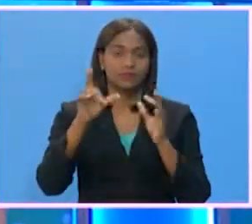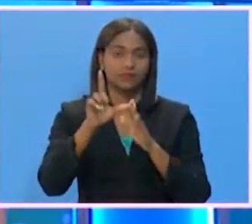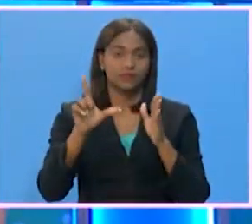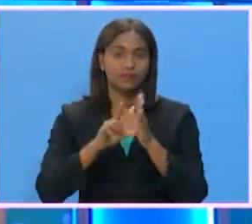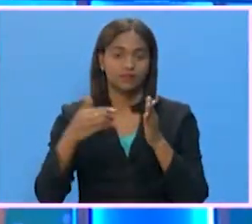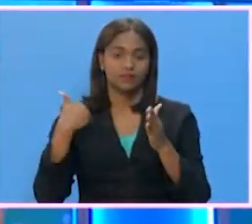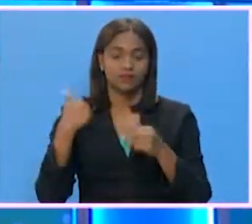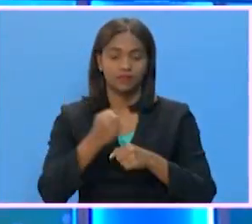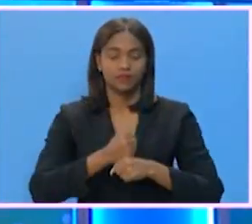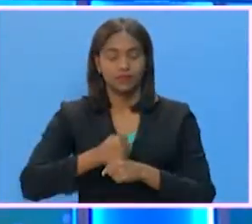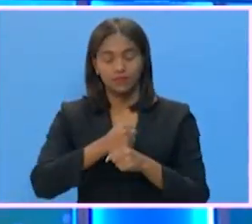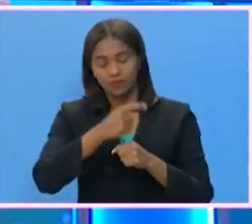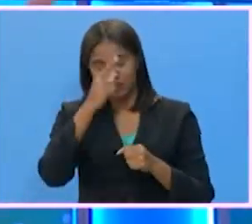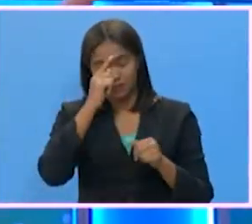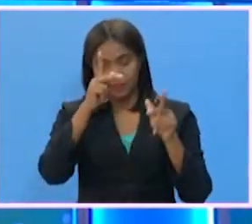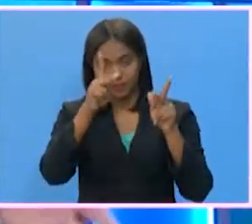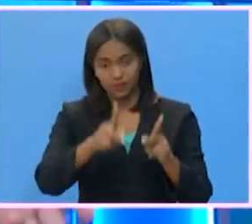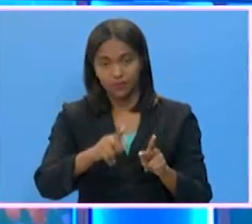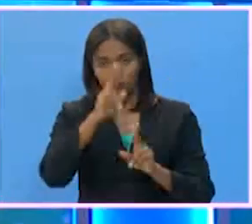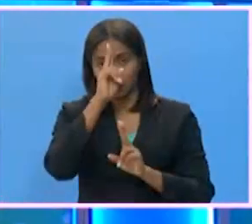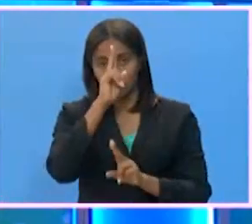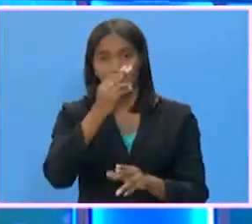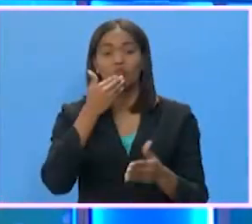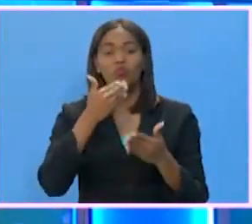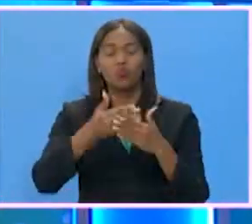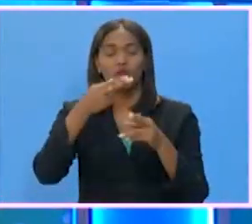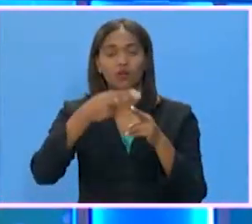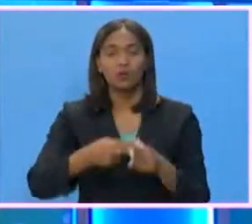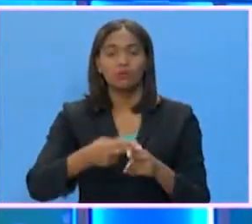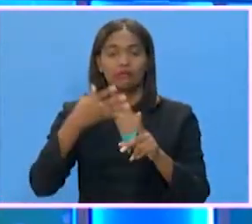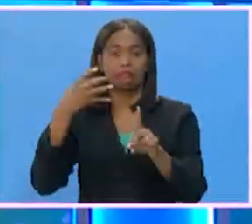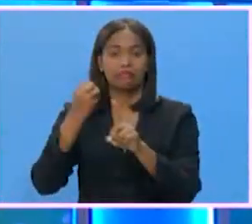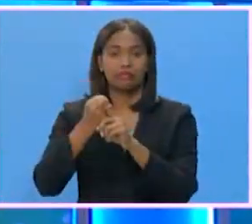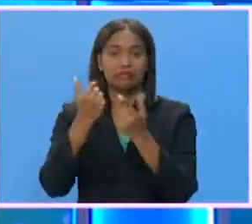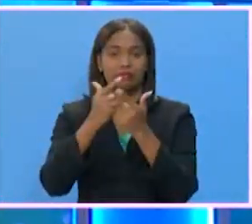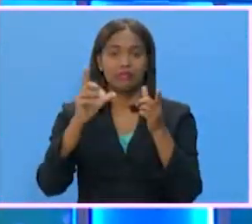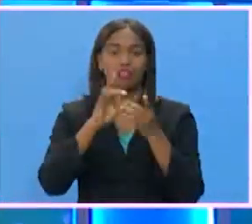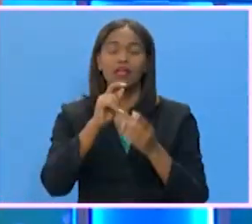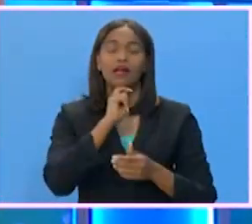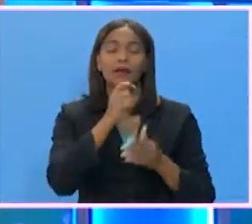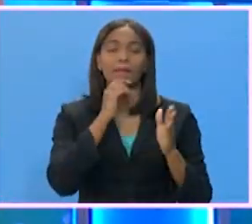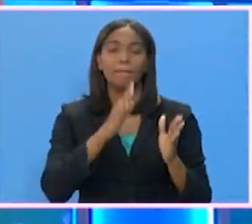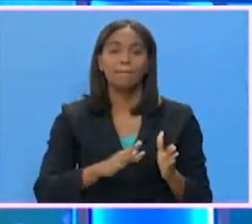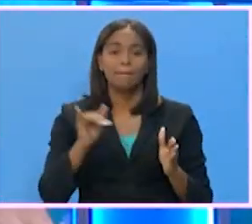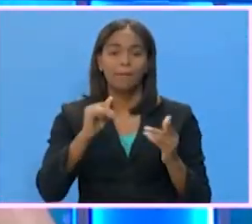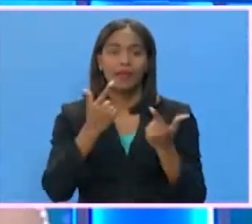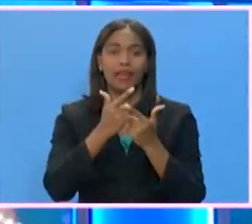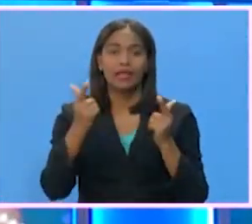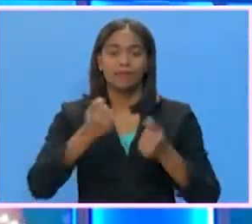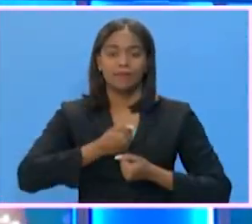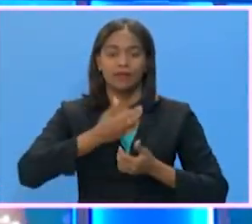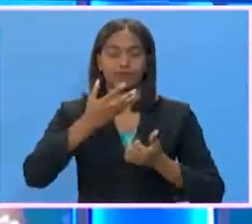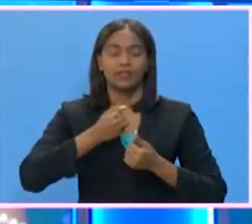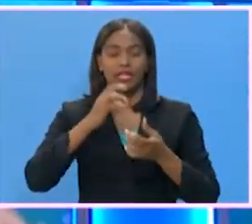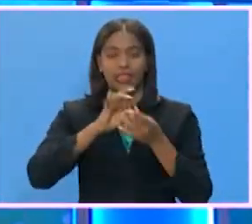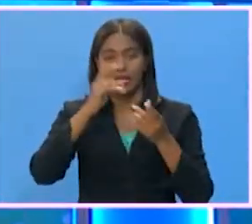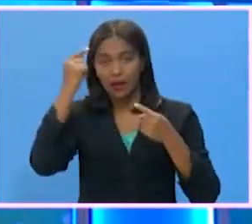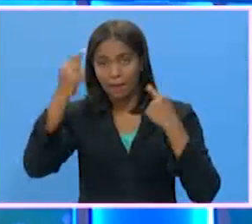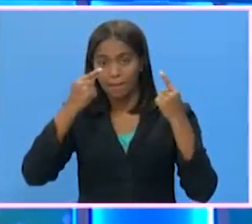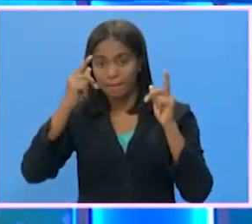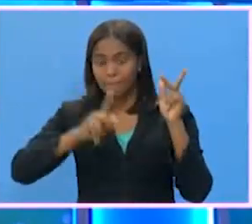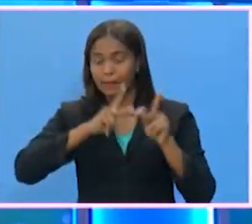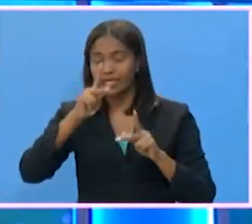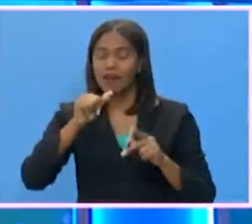la protección a la intimidad, el honor y el buen nombre afecta la libertad de prensa y la libre expresión y difusión del pensamiento,